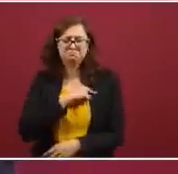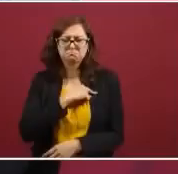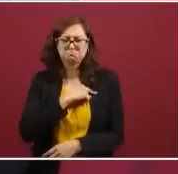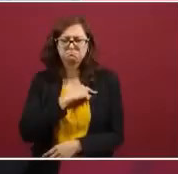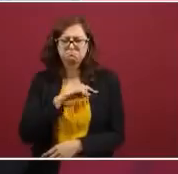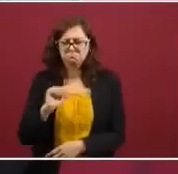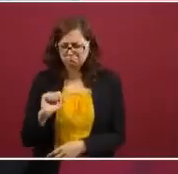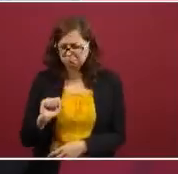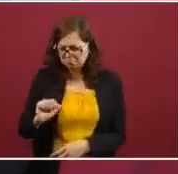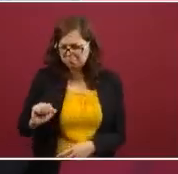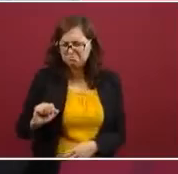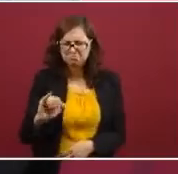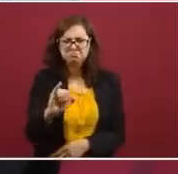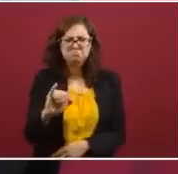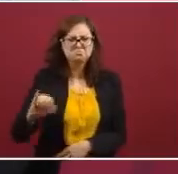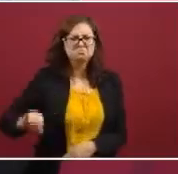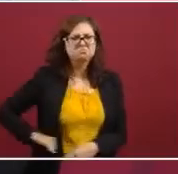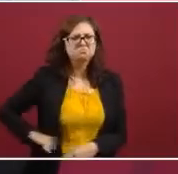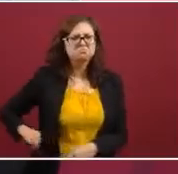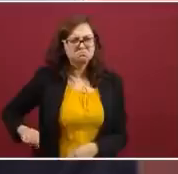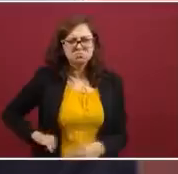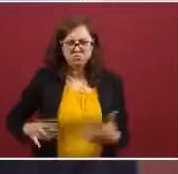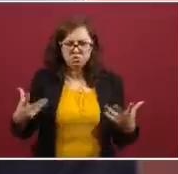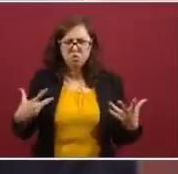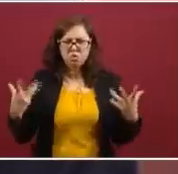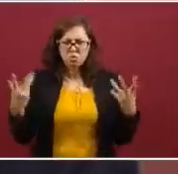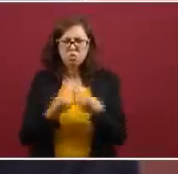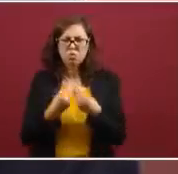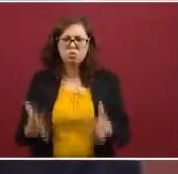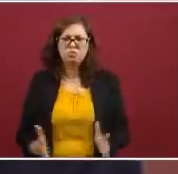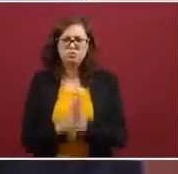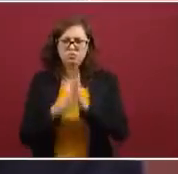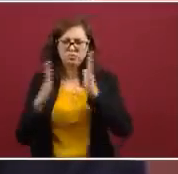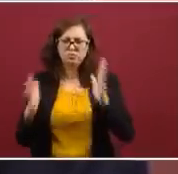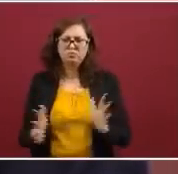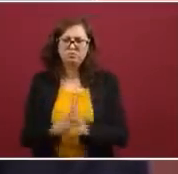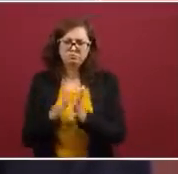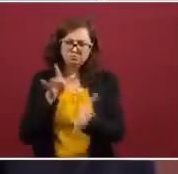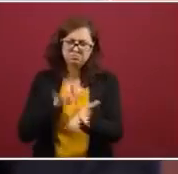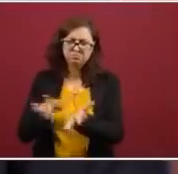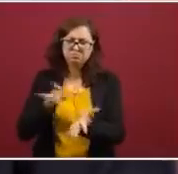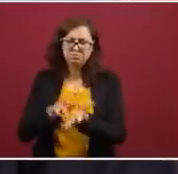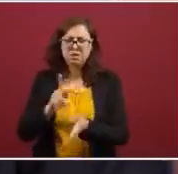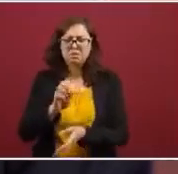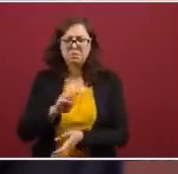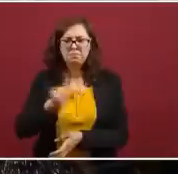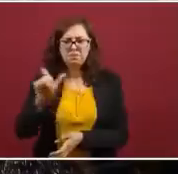gran interés en participar en esta operación y en apoyar a Pemex y a México.